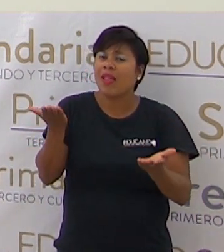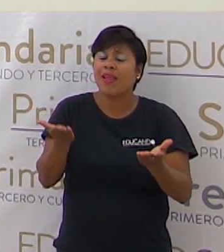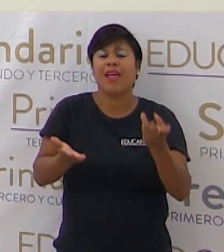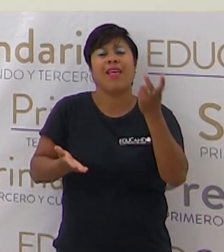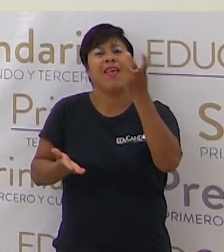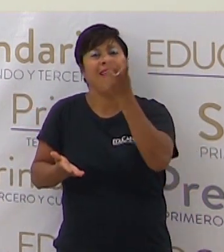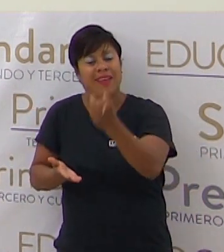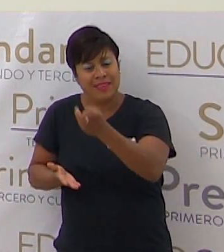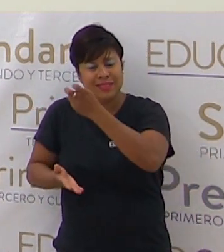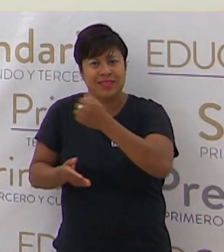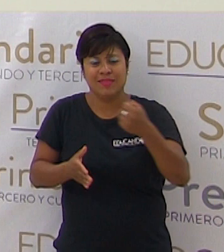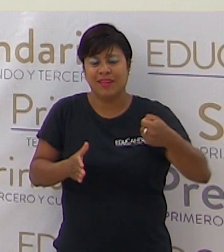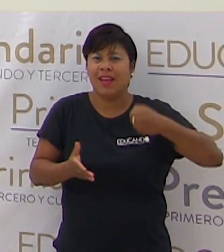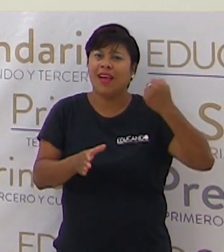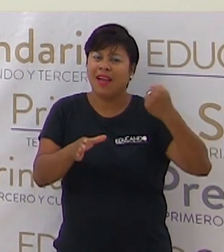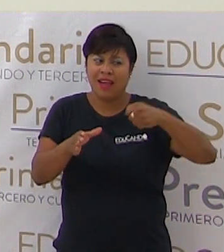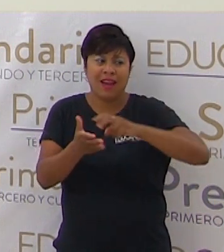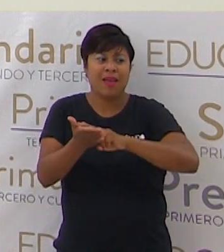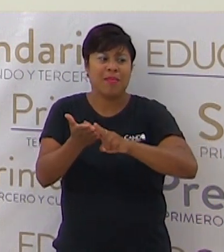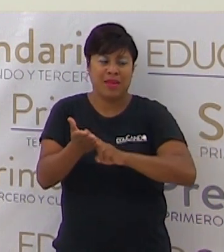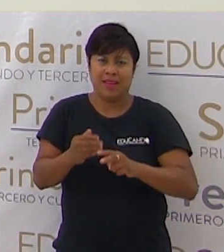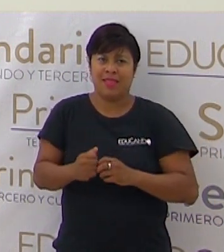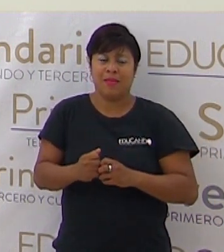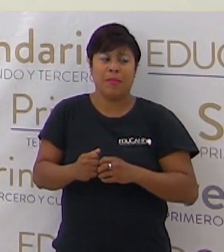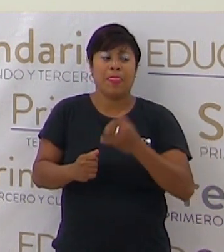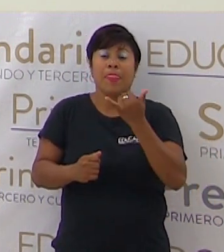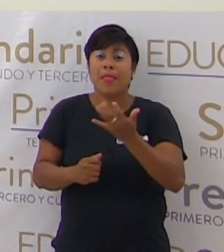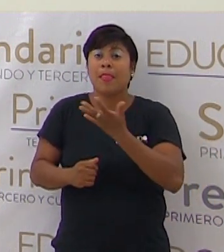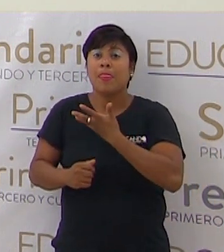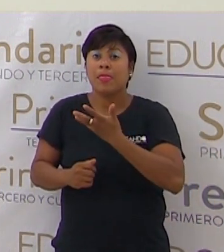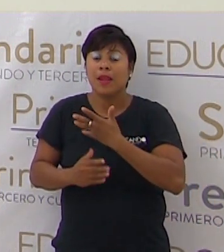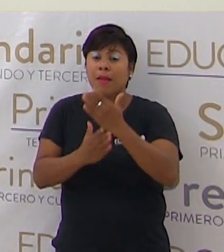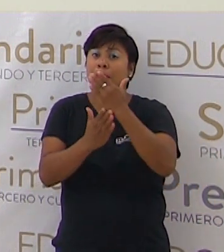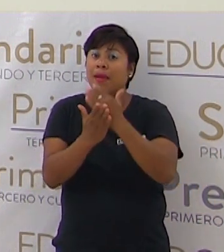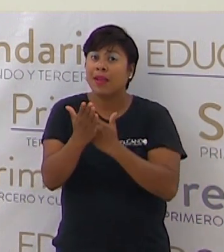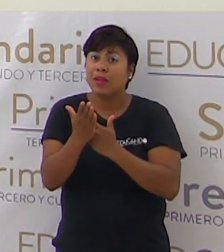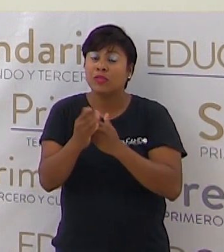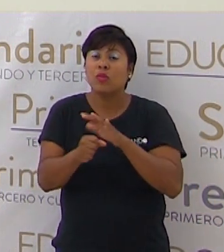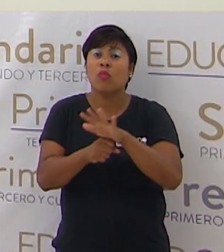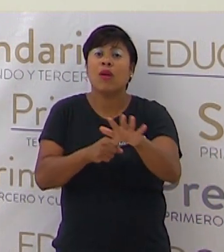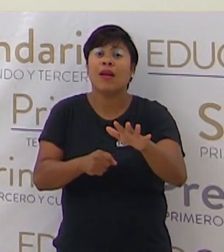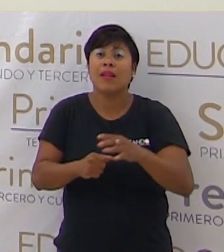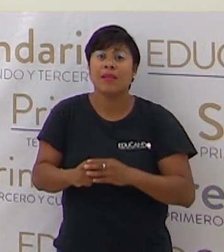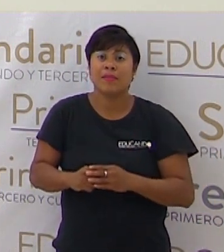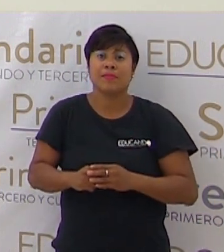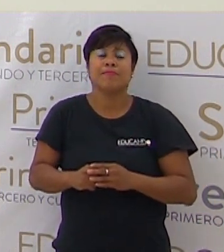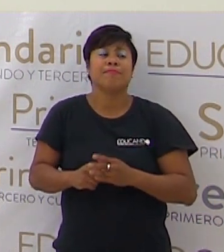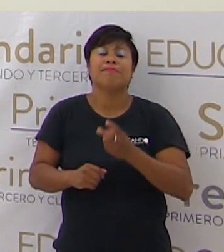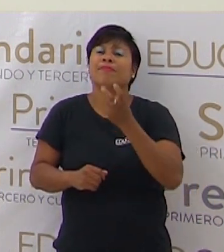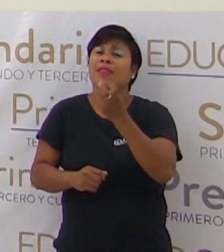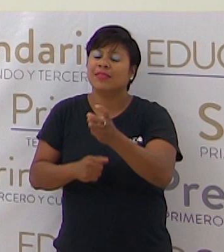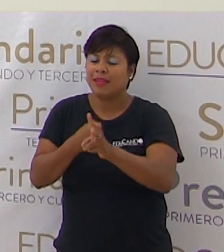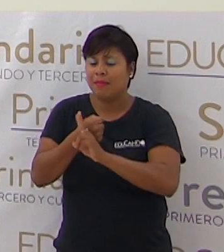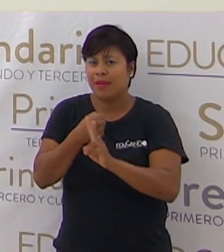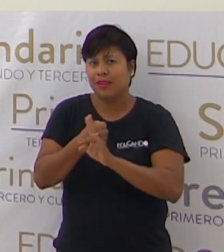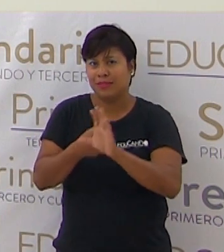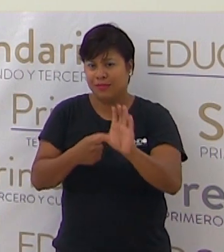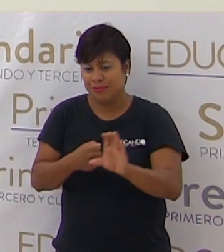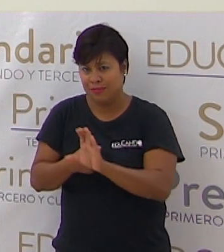Claro, seguiría la jarra verde. ¿Y el que tiene menor capacidad, cuál sería? Pues el